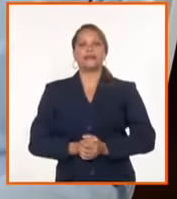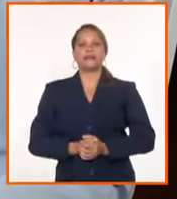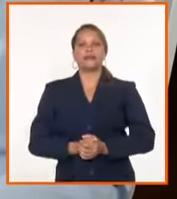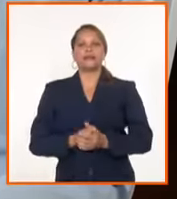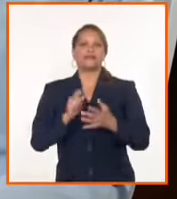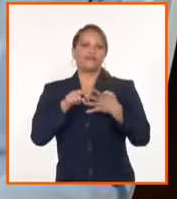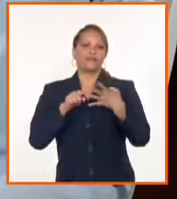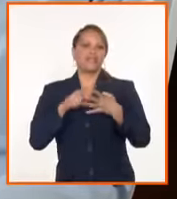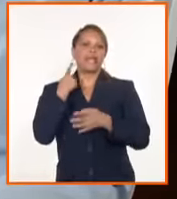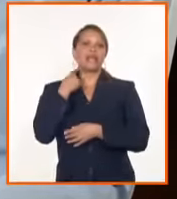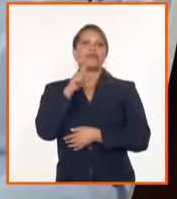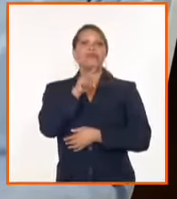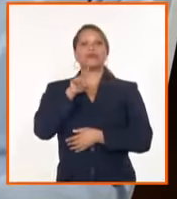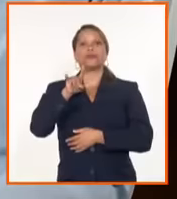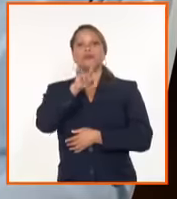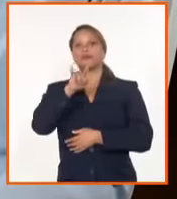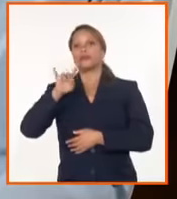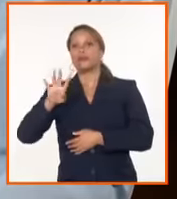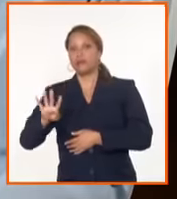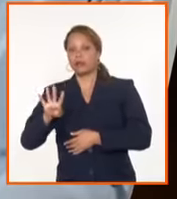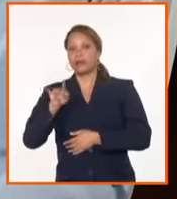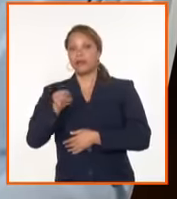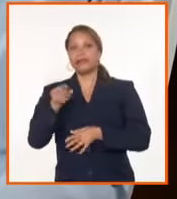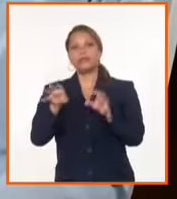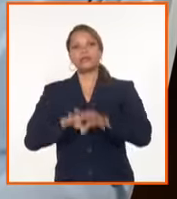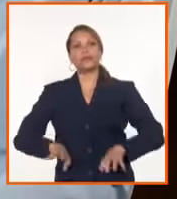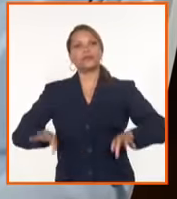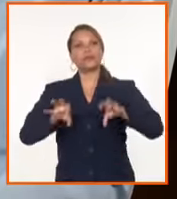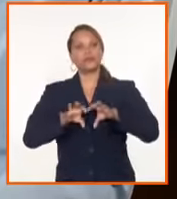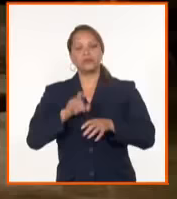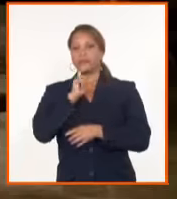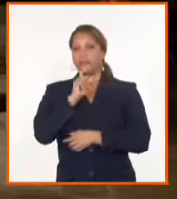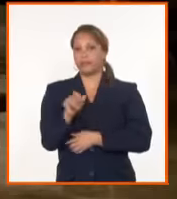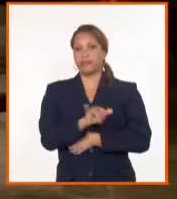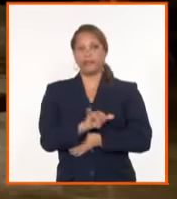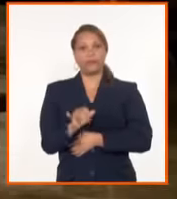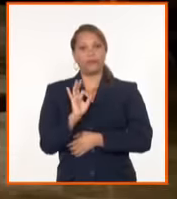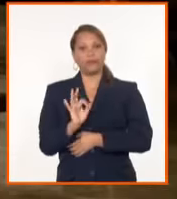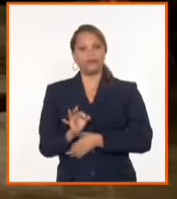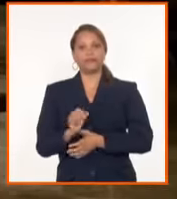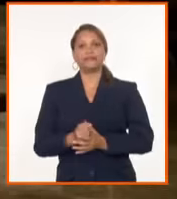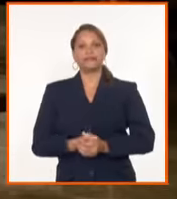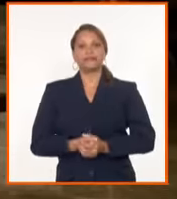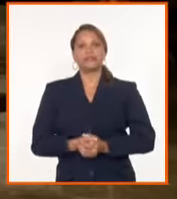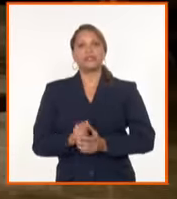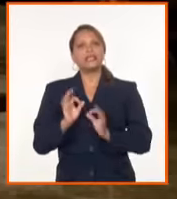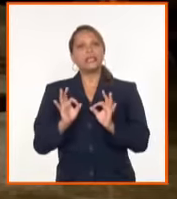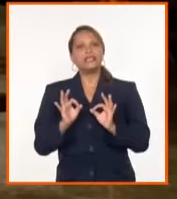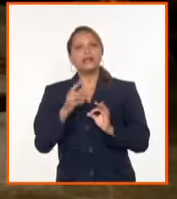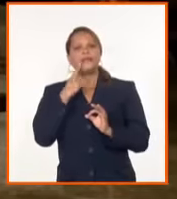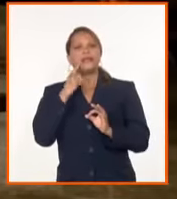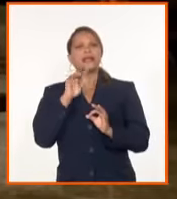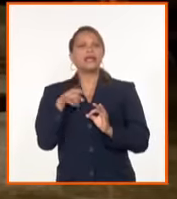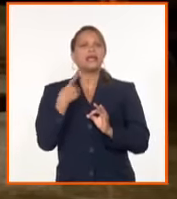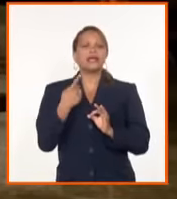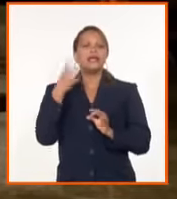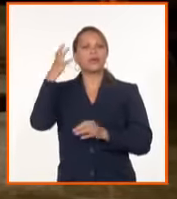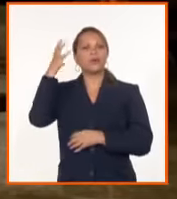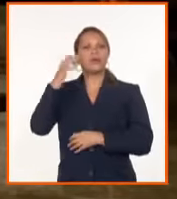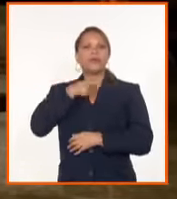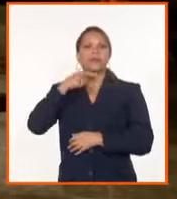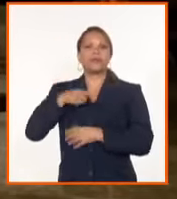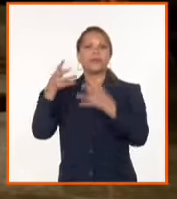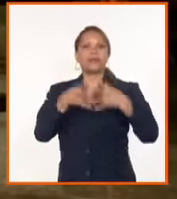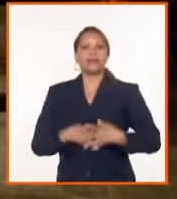Año 94. Año 94. Son situaciones que se han producido cíclicamente, que tienen que ver siempre cuando el gobierno de los Estados